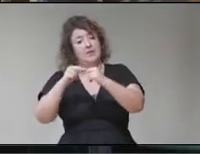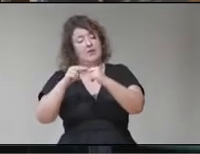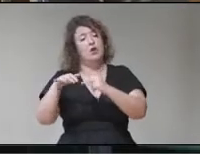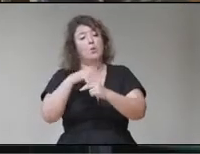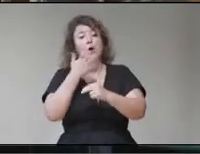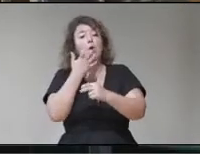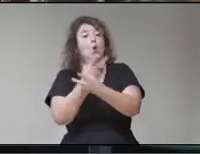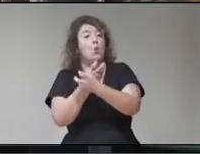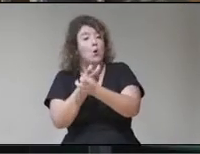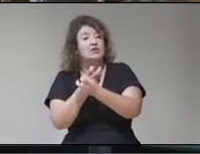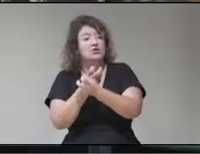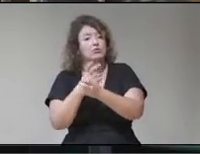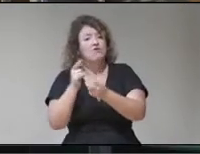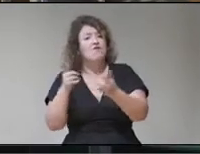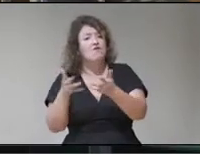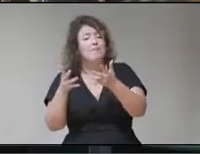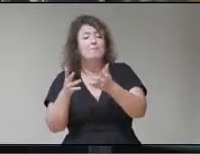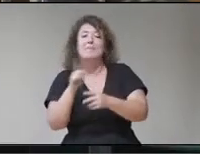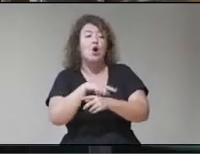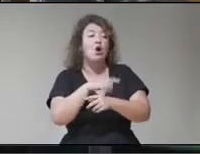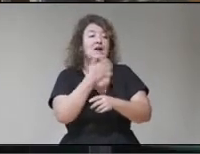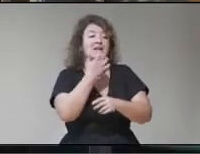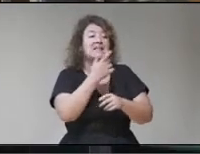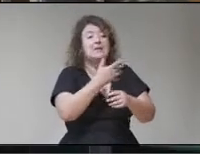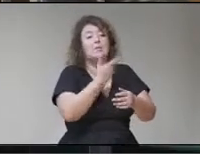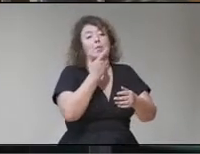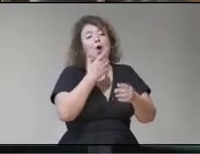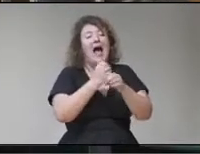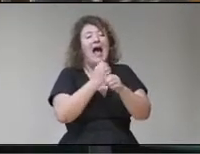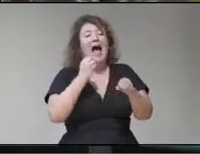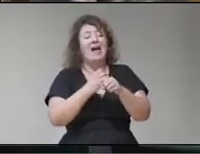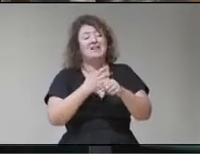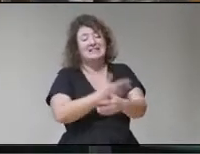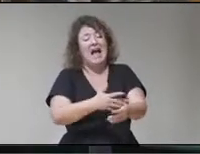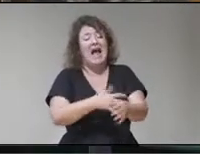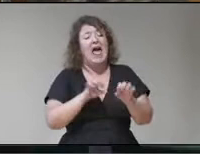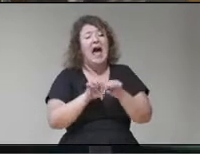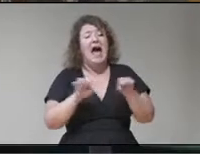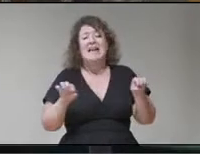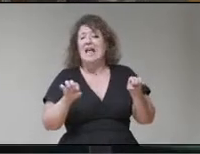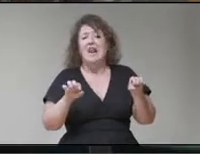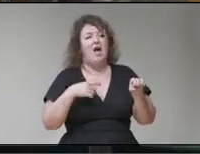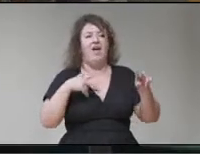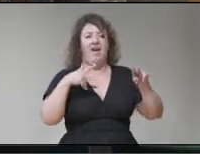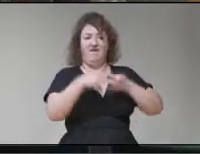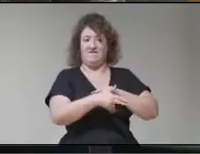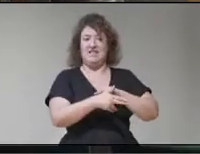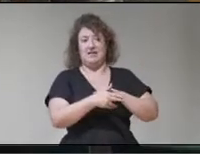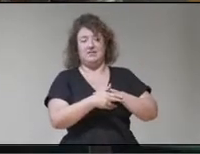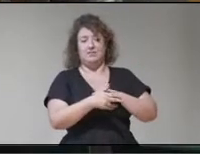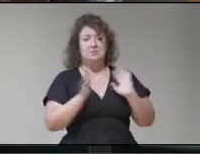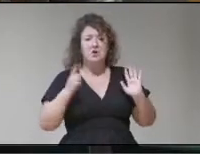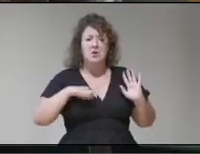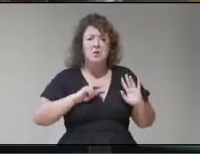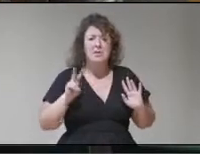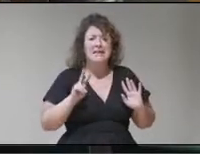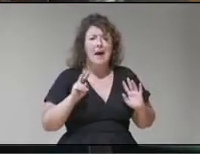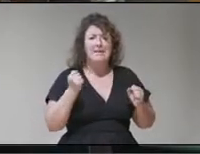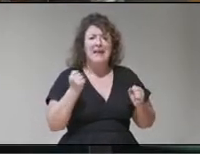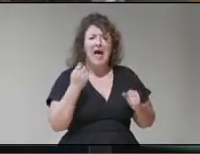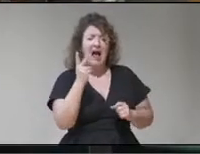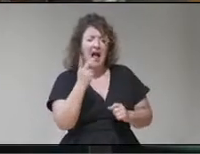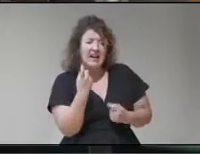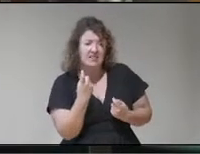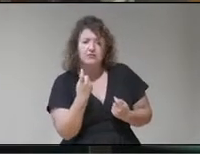en los huesos y evita que se deposite en las arterias. Pues bien, nosotros no necesitamos vitamina K en absoluto,